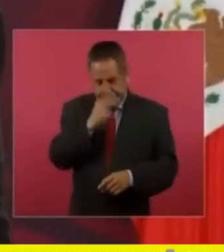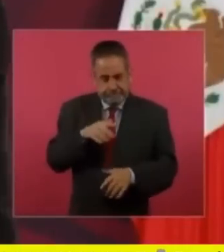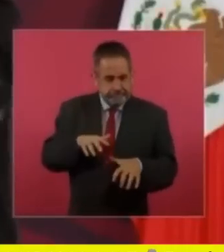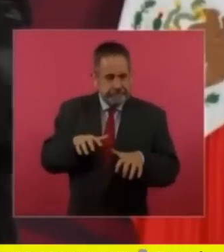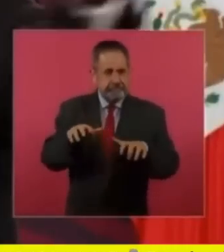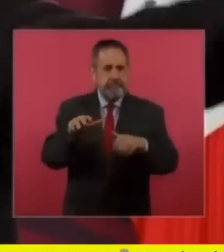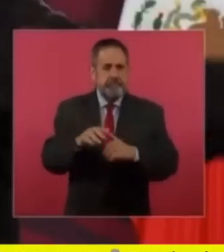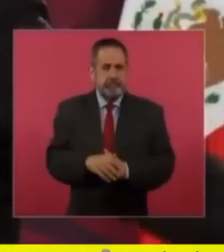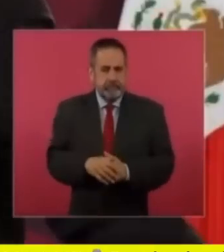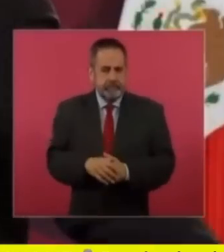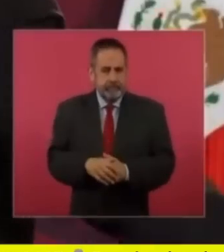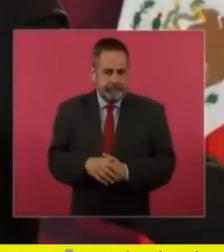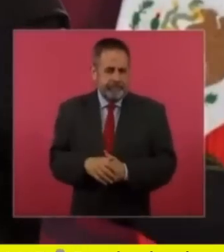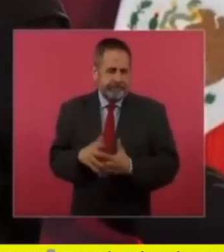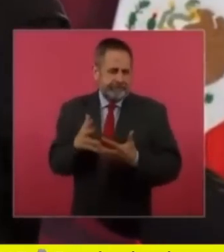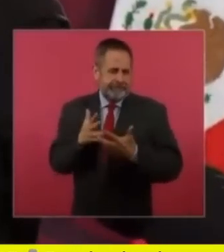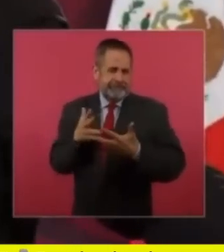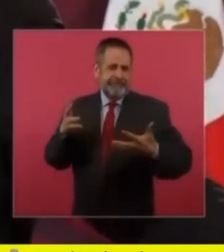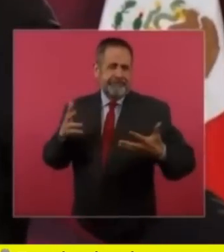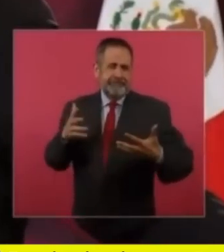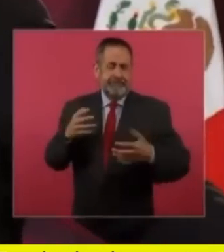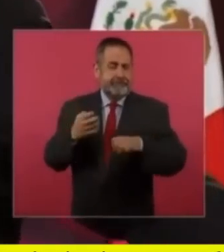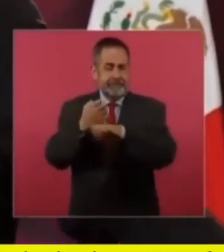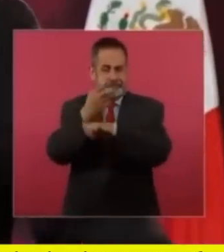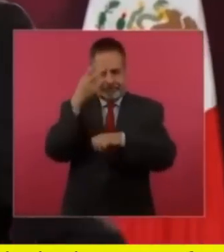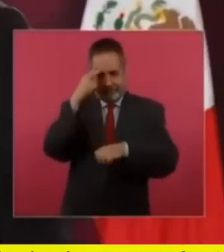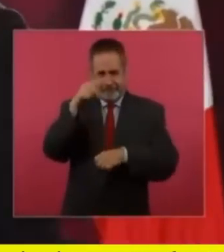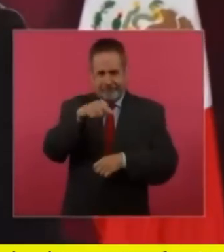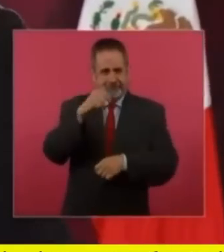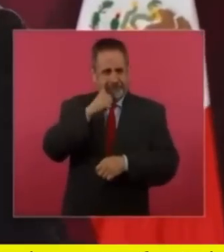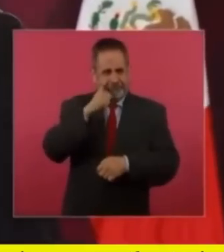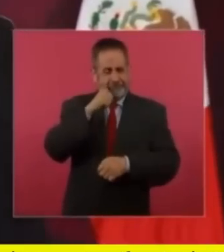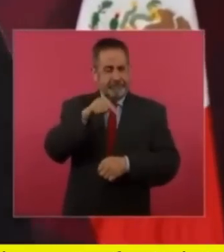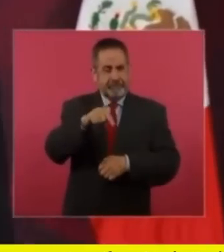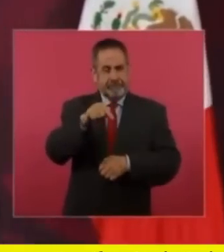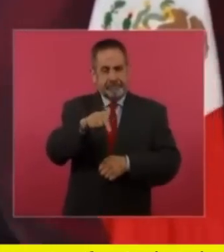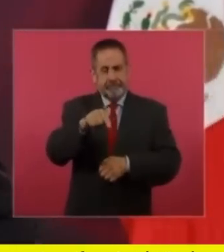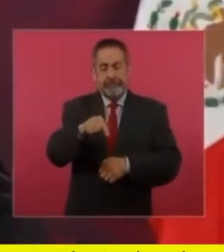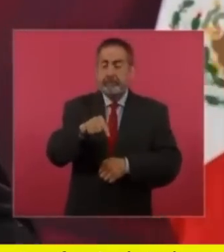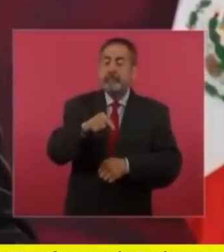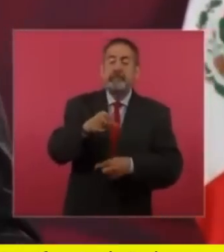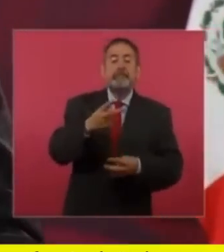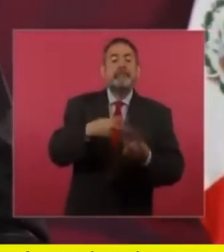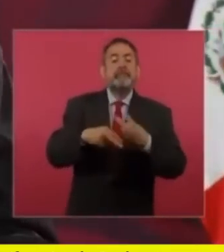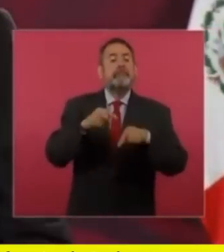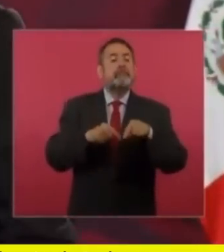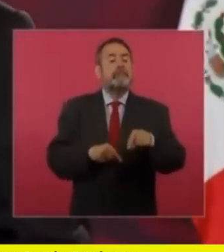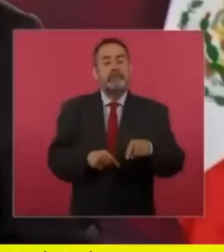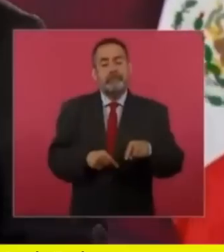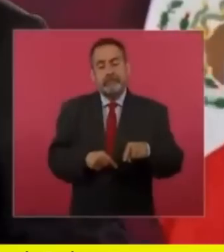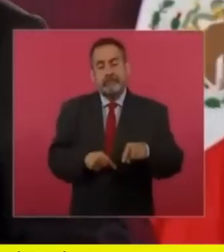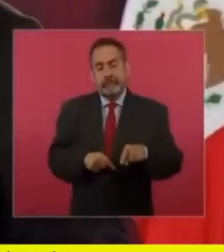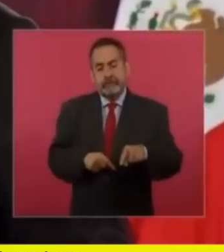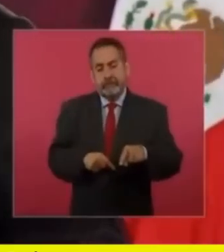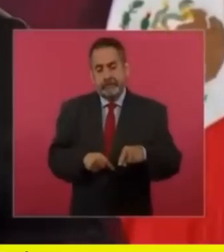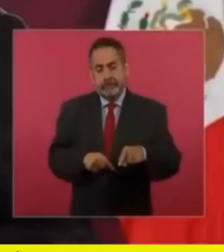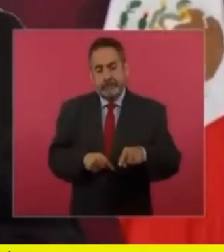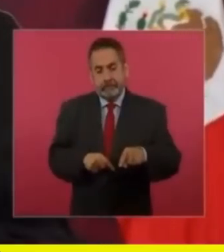el gran Estado. Acuérdense que del Estado de México surgió